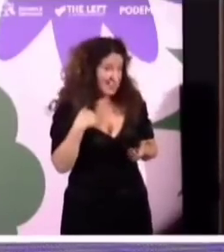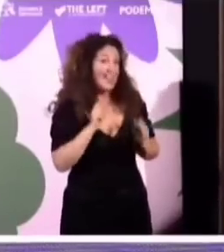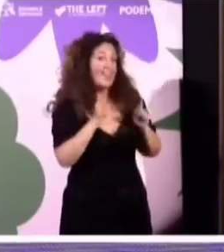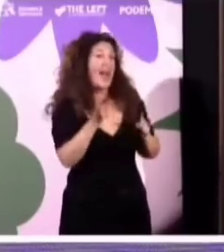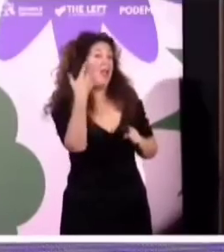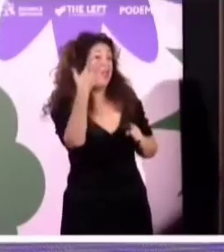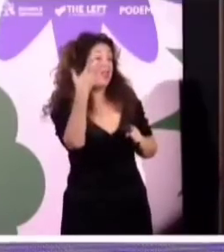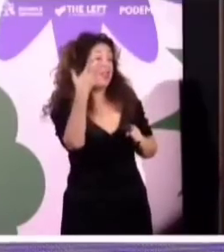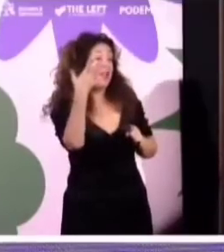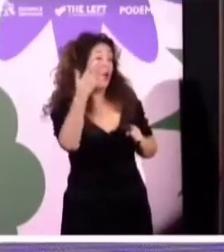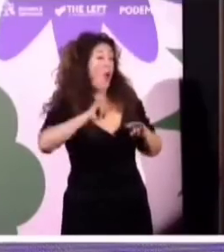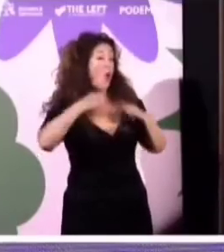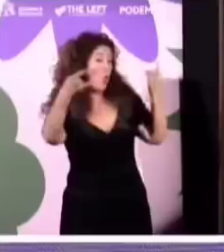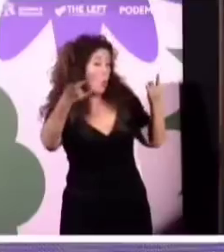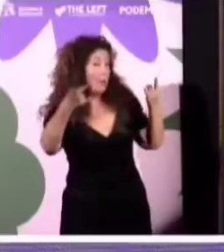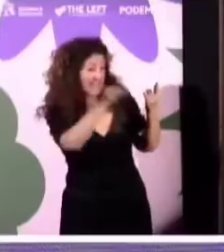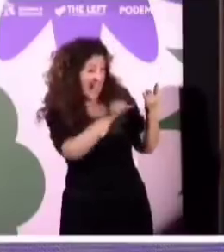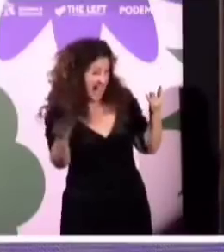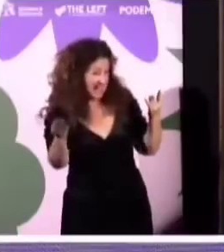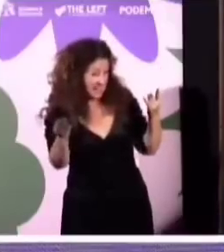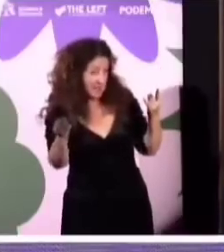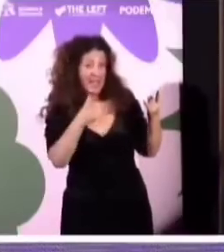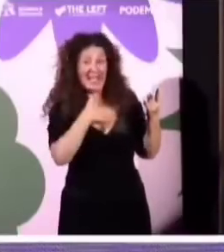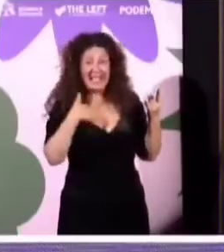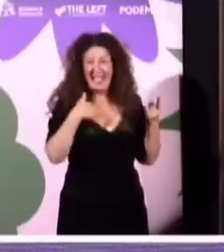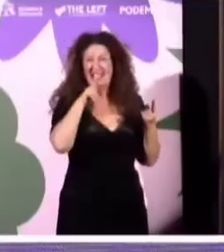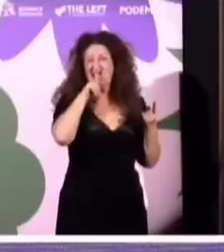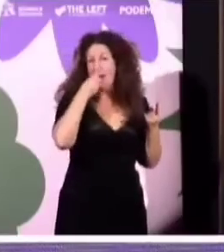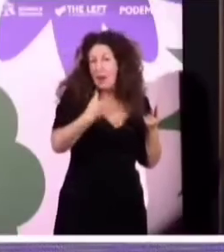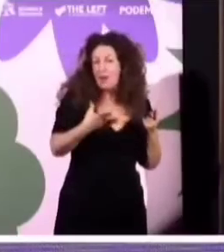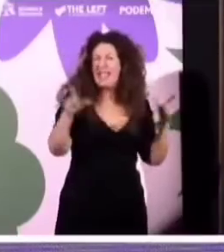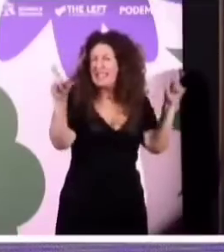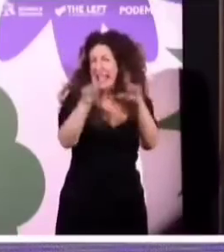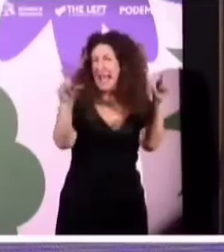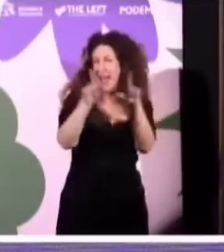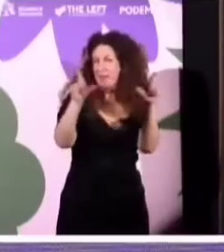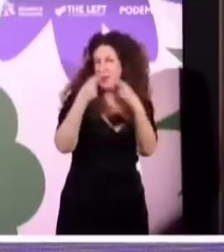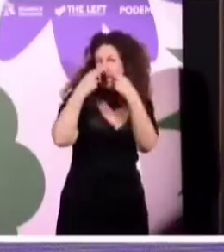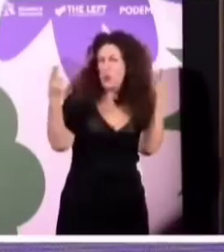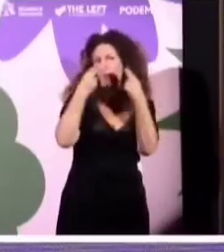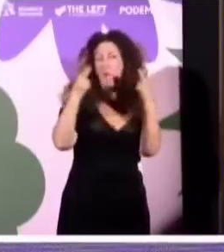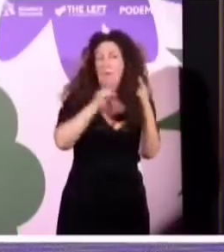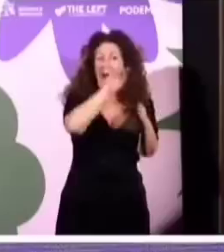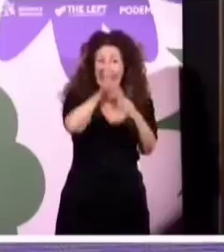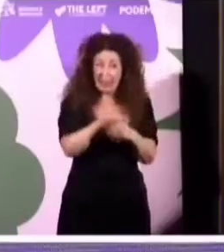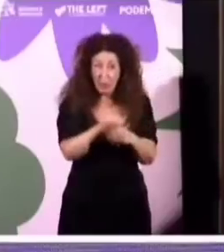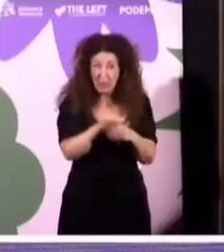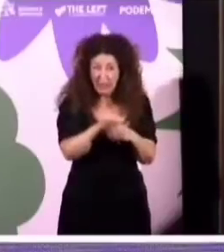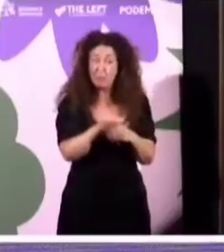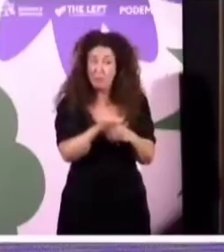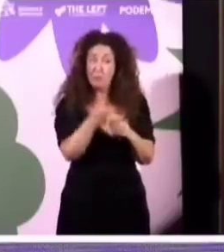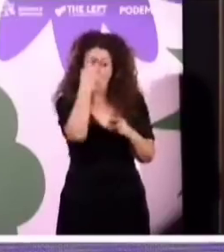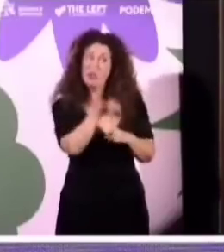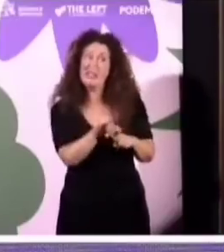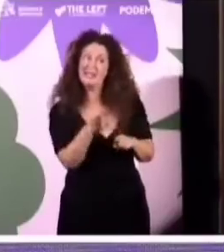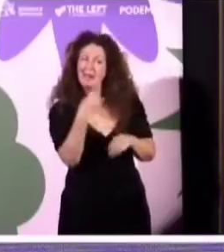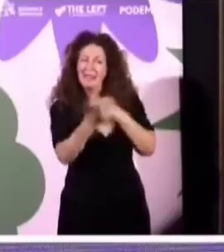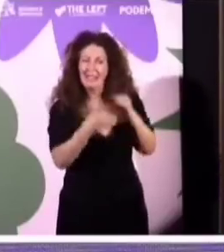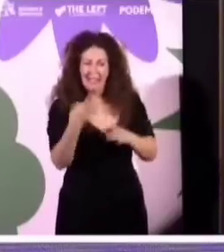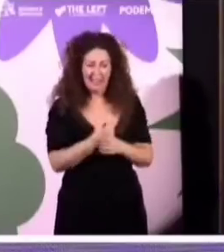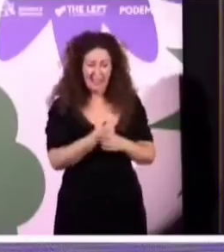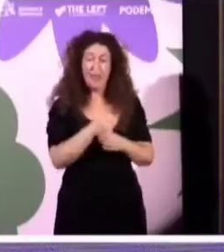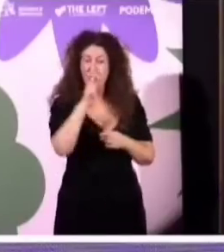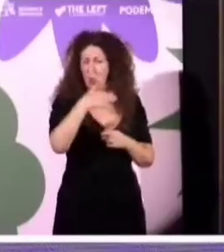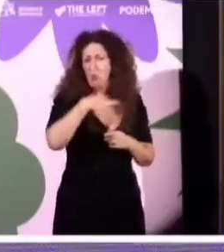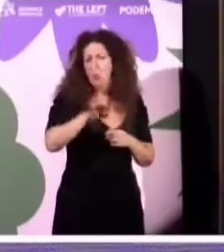5 duples a la semana? ¿Tú quieres que hable bien de ti en mi televisión para que la gente te vote? Pues ya sabes lo que tienes que hacer. Tú